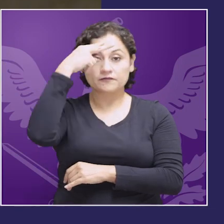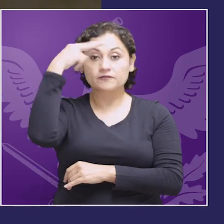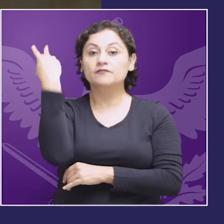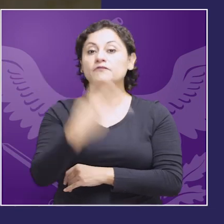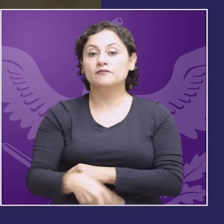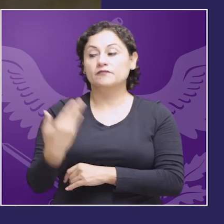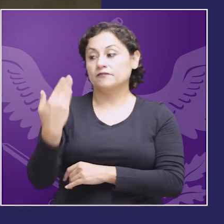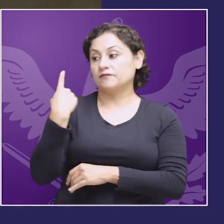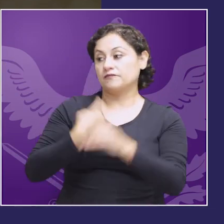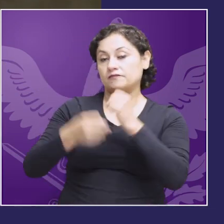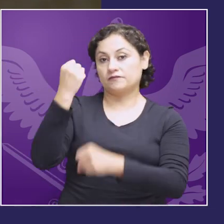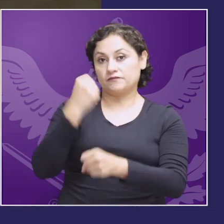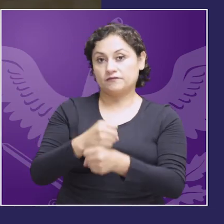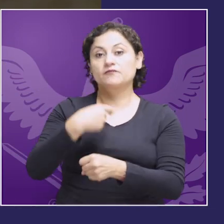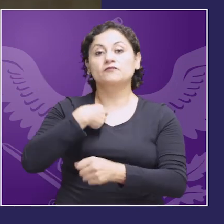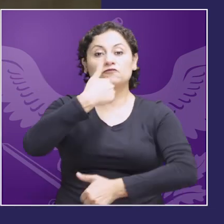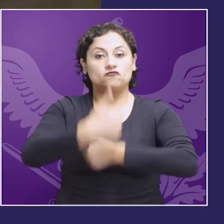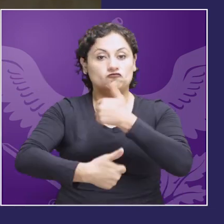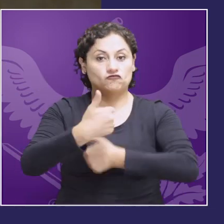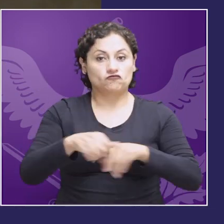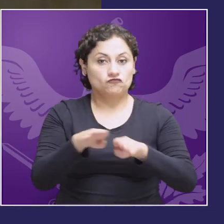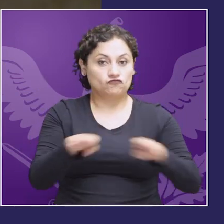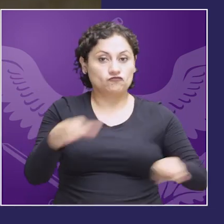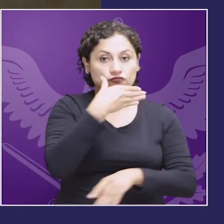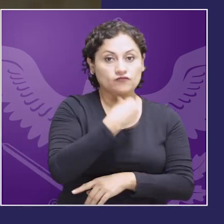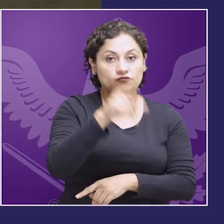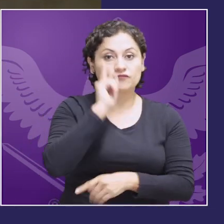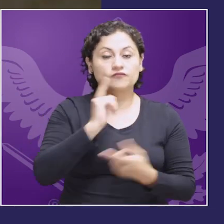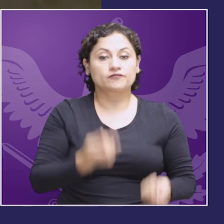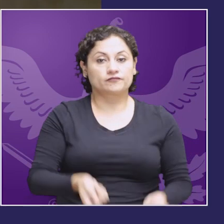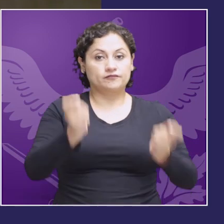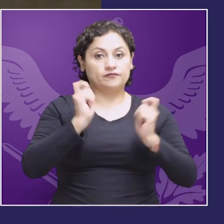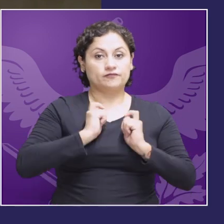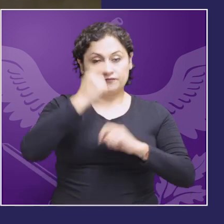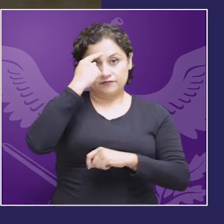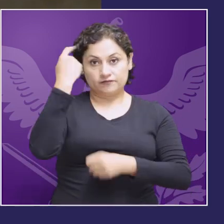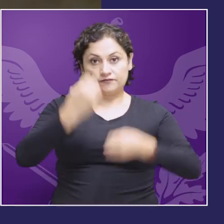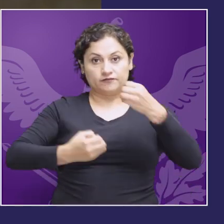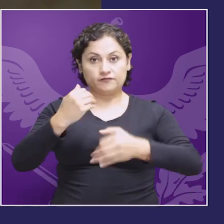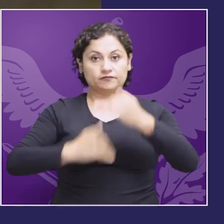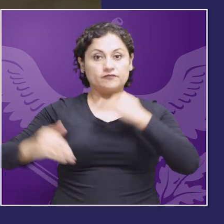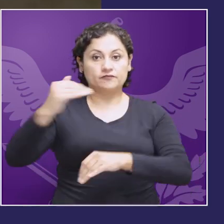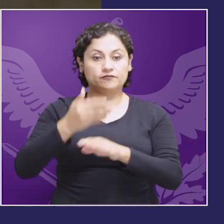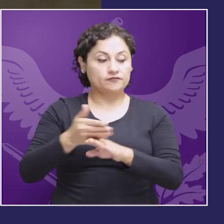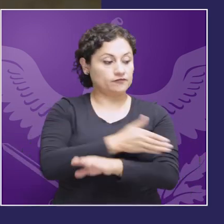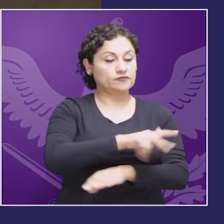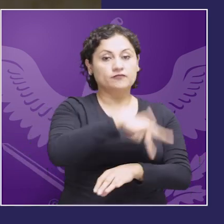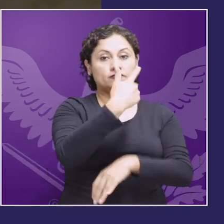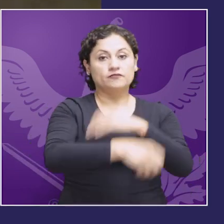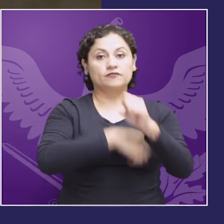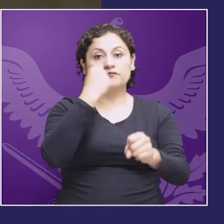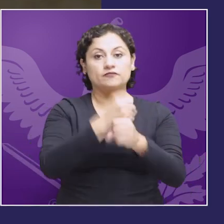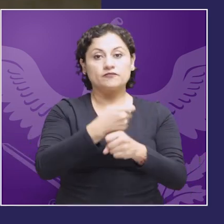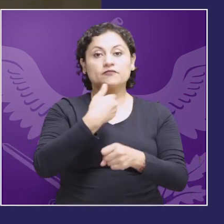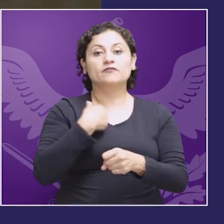magistrada federal en México. Desde hace un año apenas llegué a través de un concurso paritario para acceder